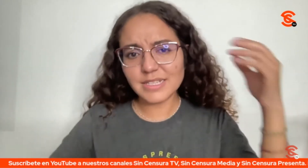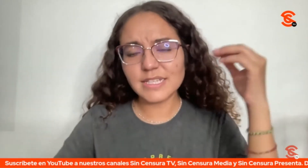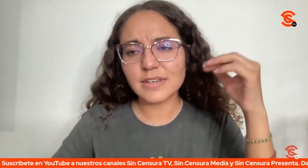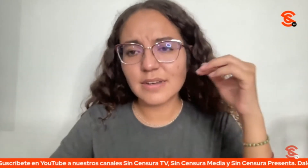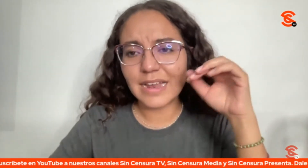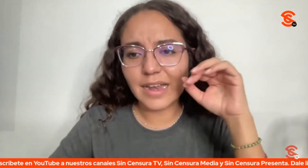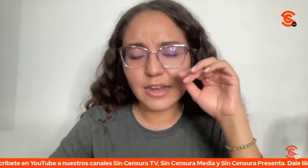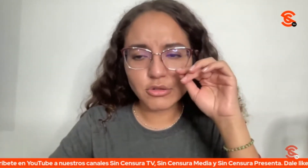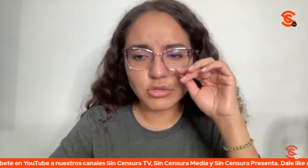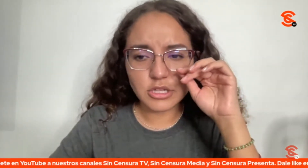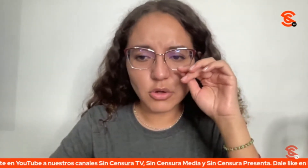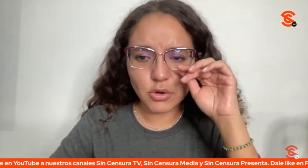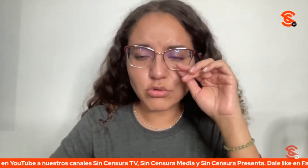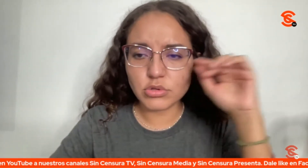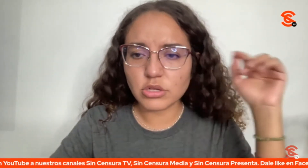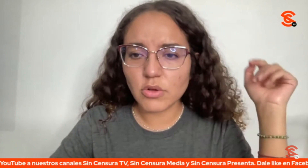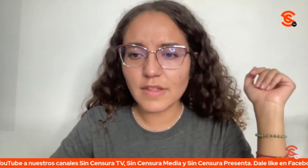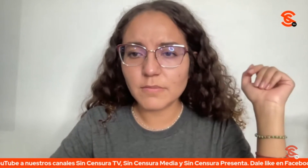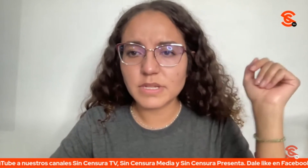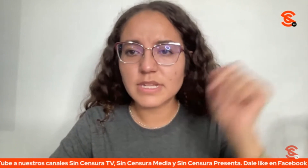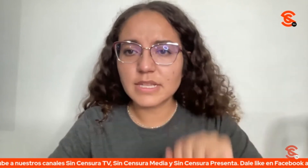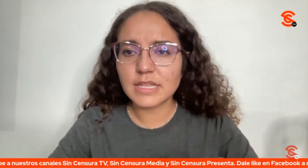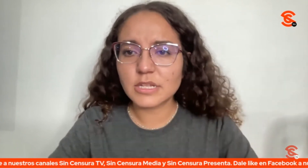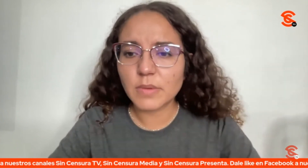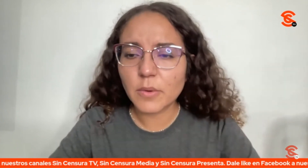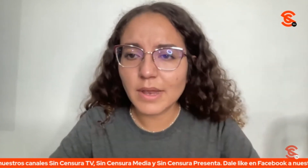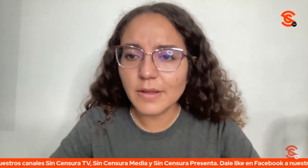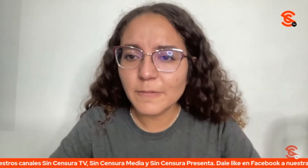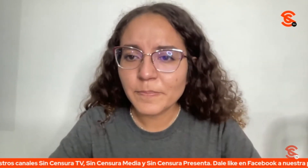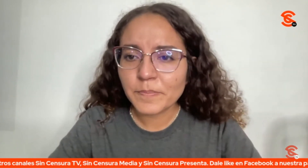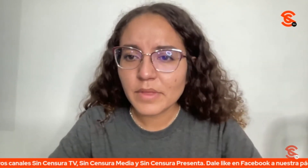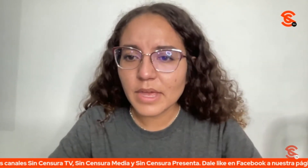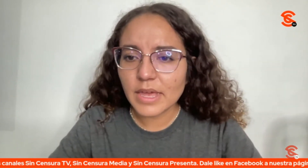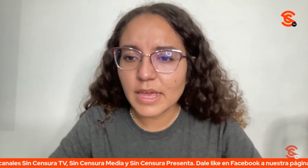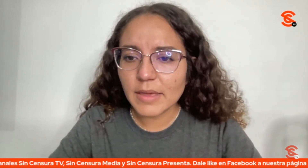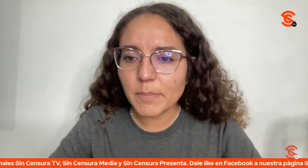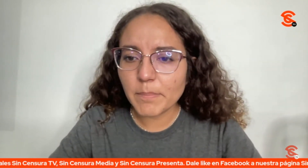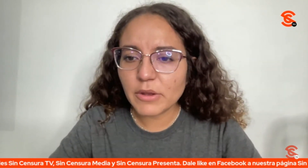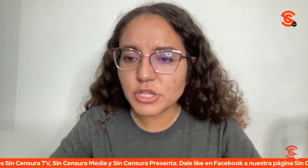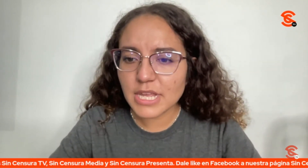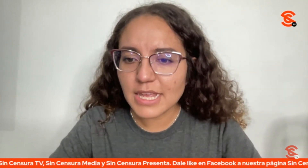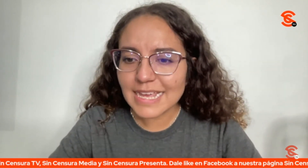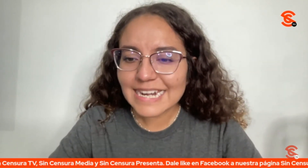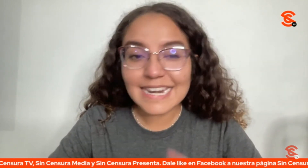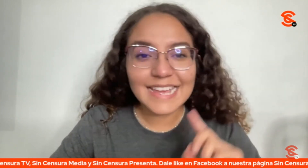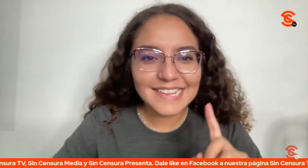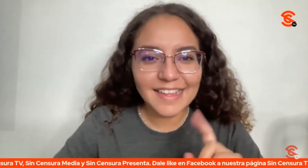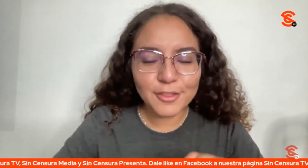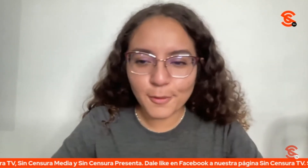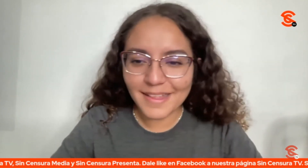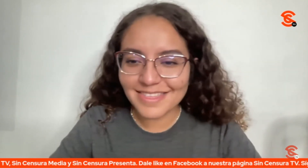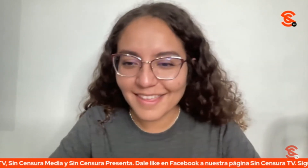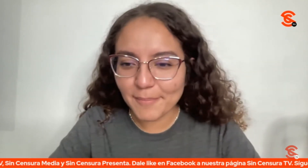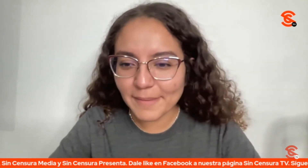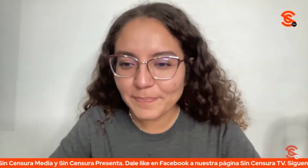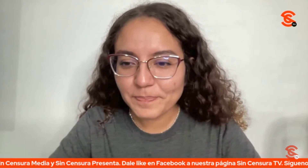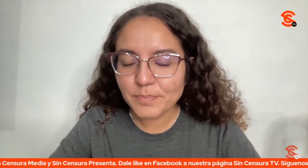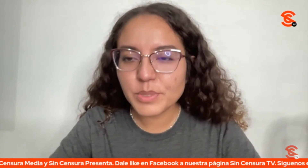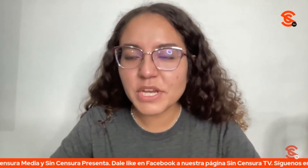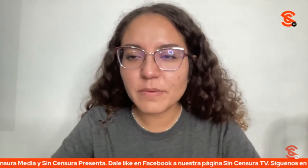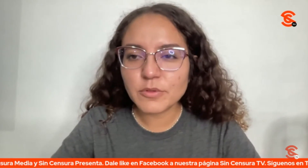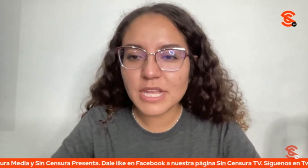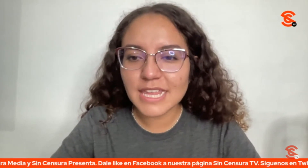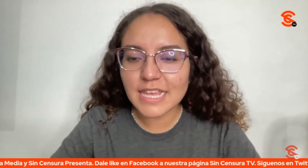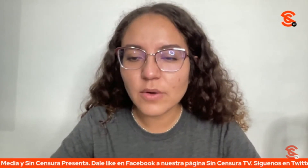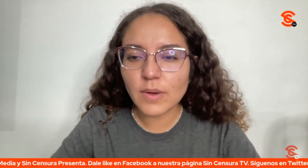por qué quieren ser el sucesor o sucesora del presidente Andrés Manuel. Pero sí, regresando al